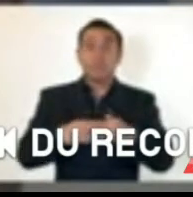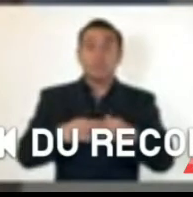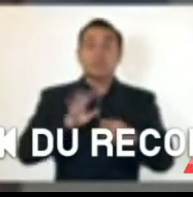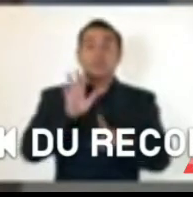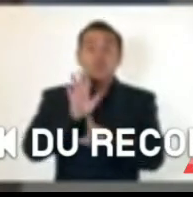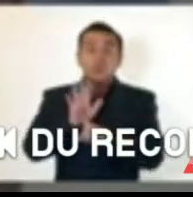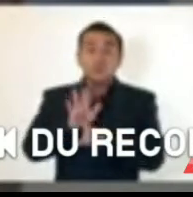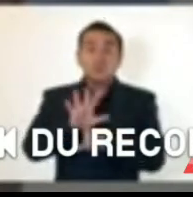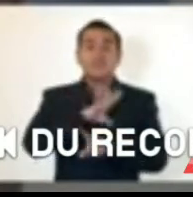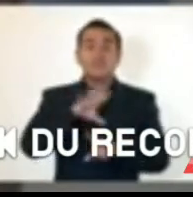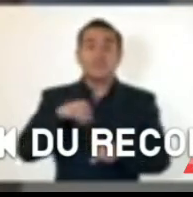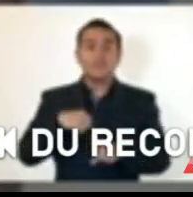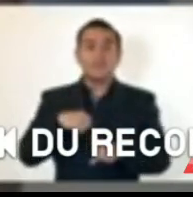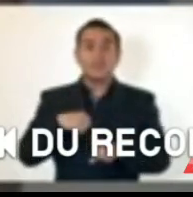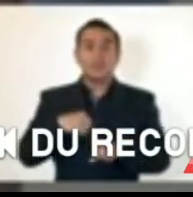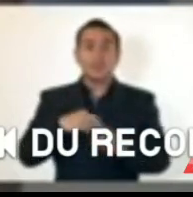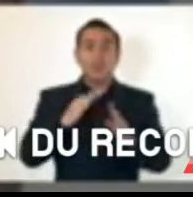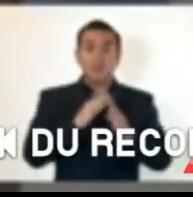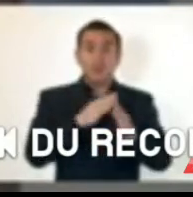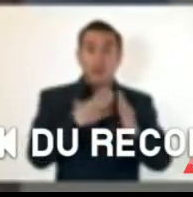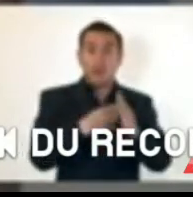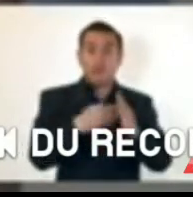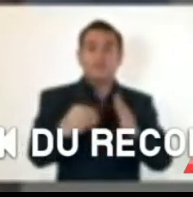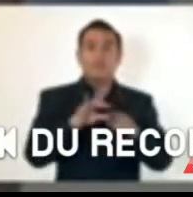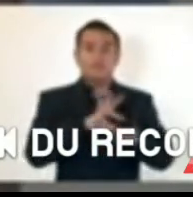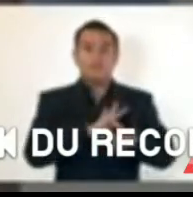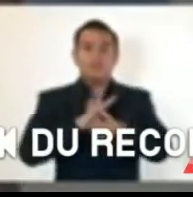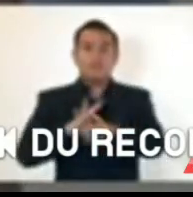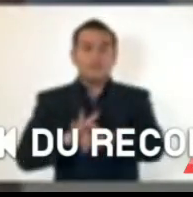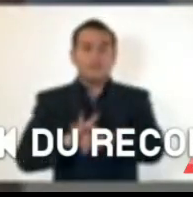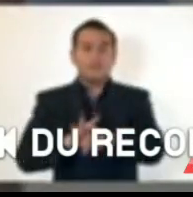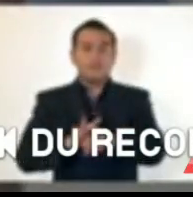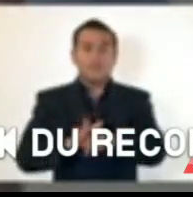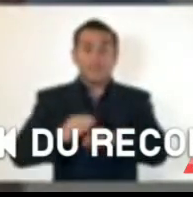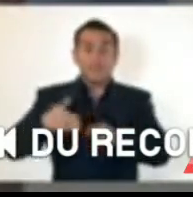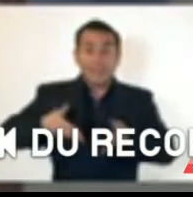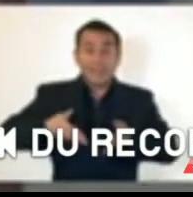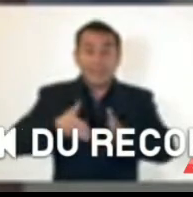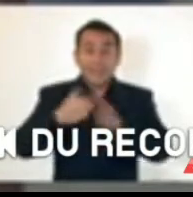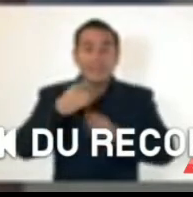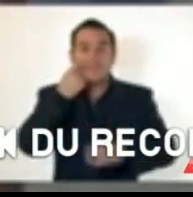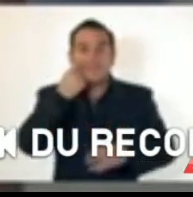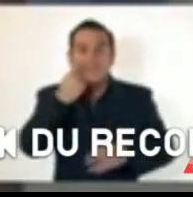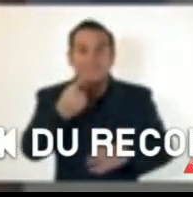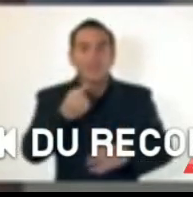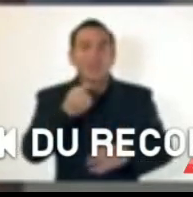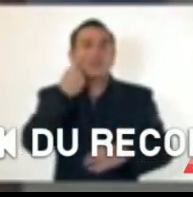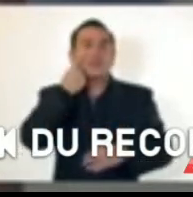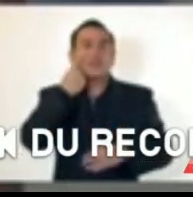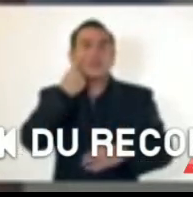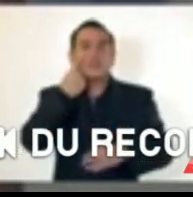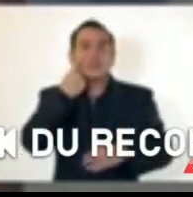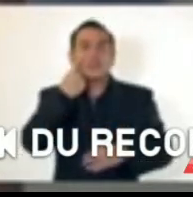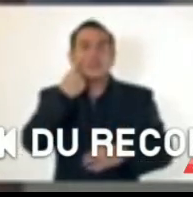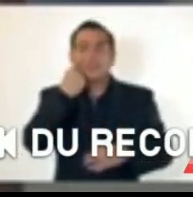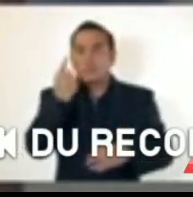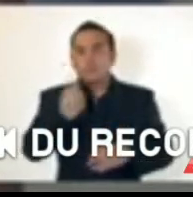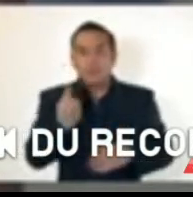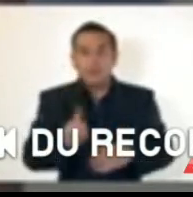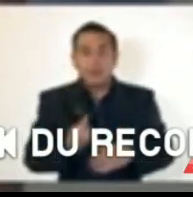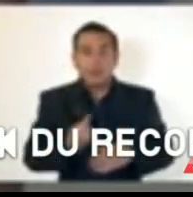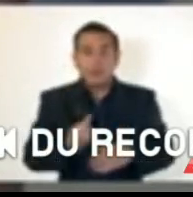a su propia familia. Les tiene que prender fuego en la calle. Y eso no me lo estoy inventando yo. Vayan al internet, pongan los